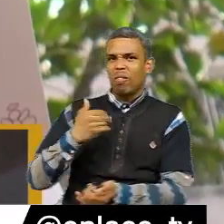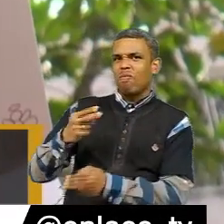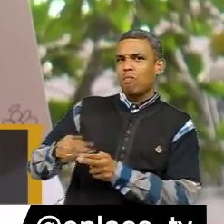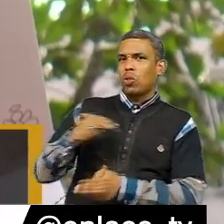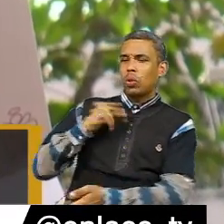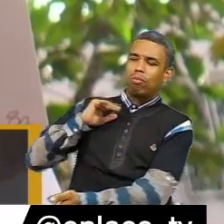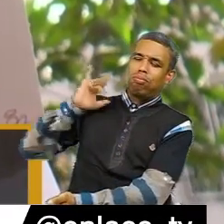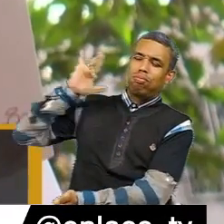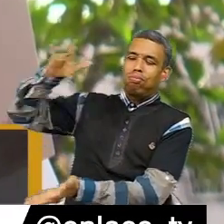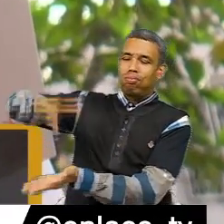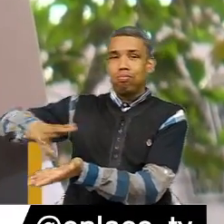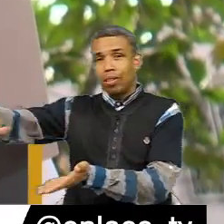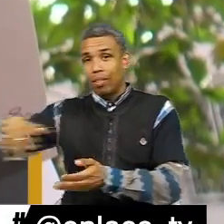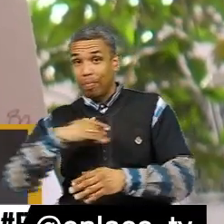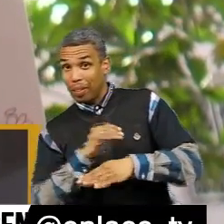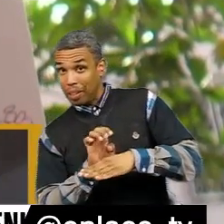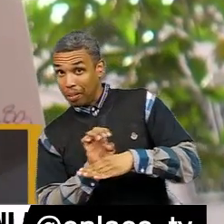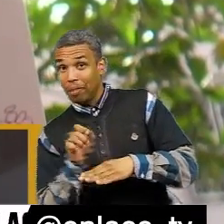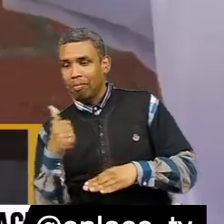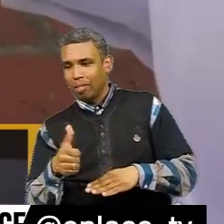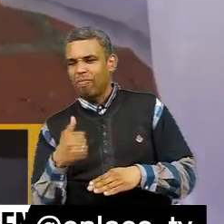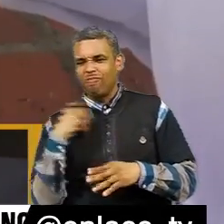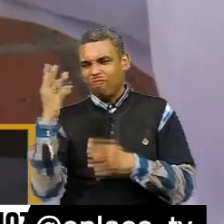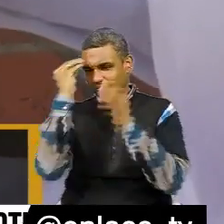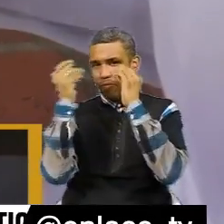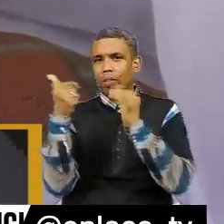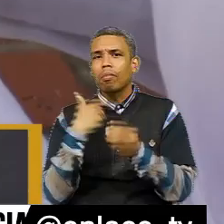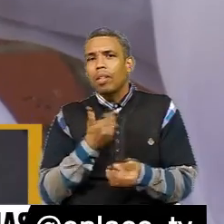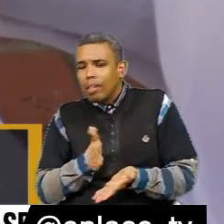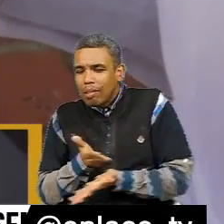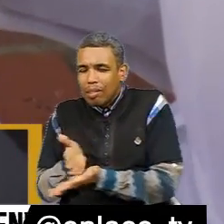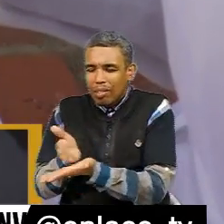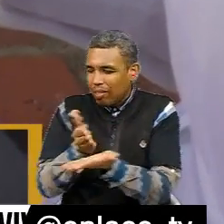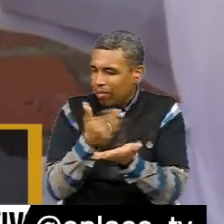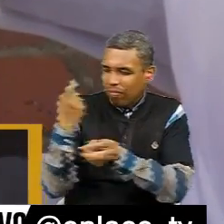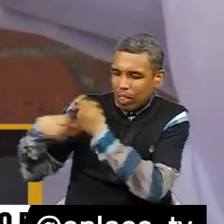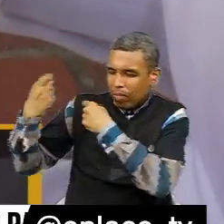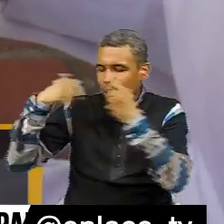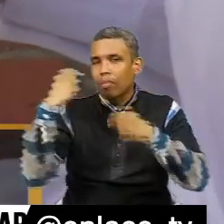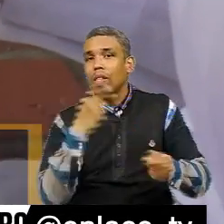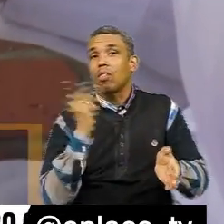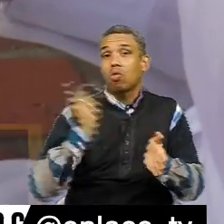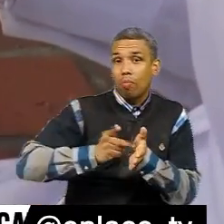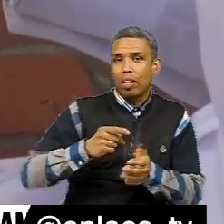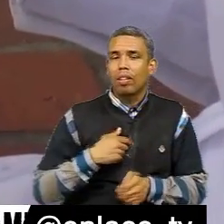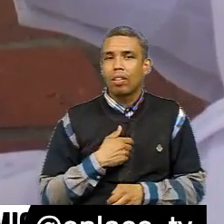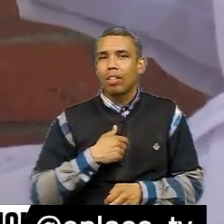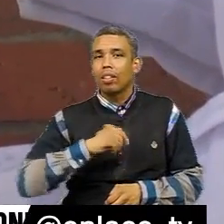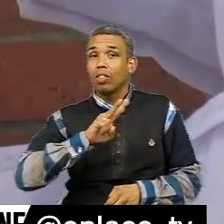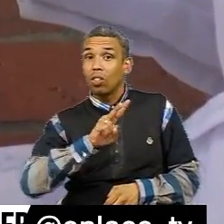primera edición de Una perrita llamada Princesa fueron vendidos 1,000 libros, 250 de ellos en